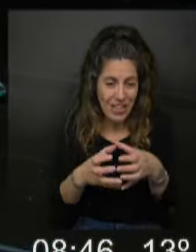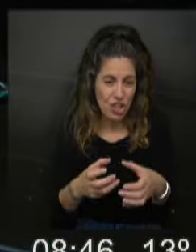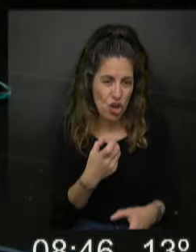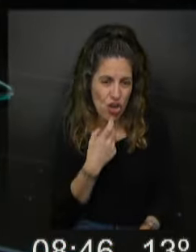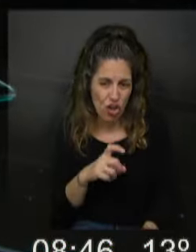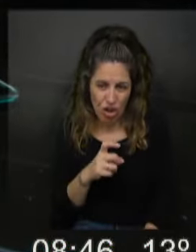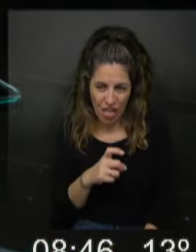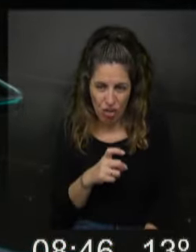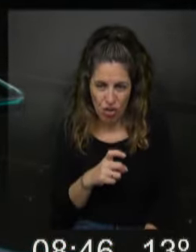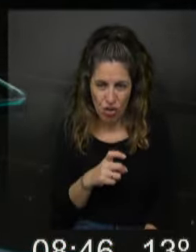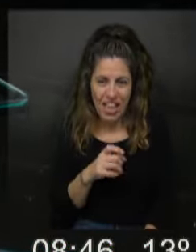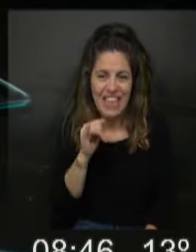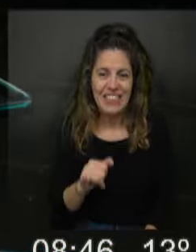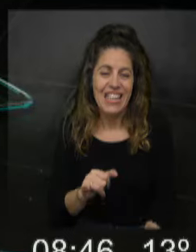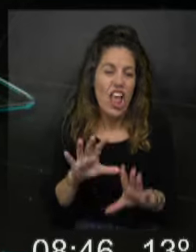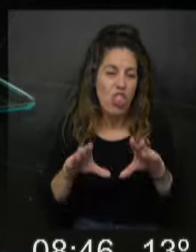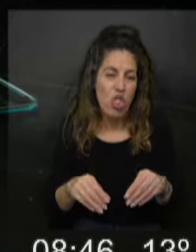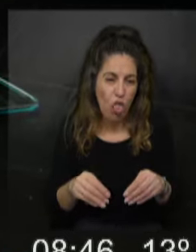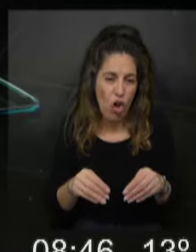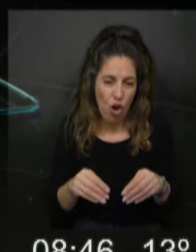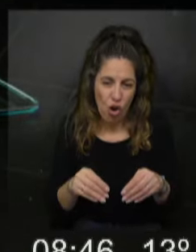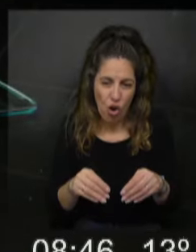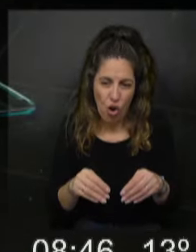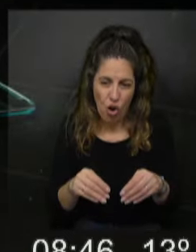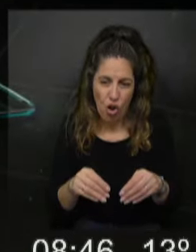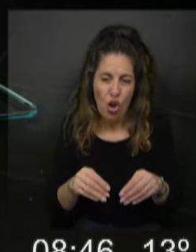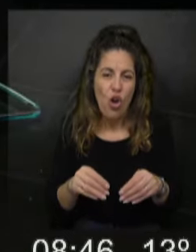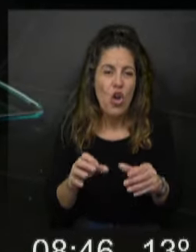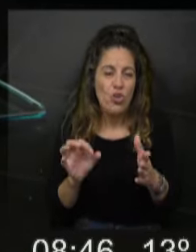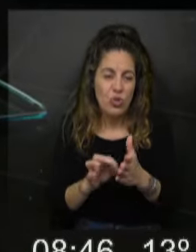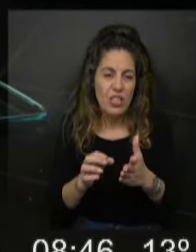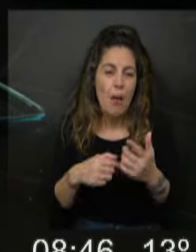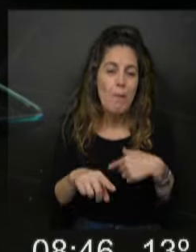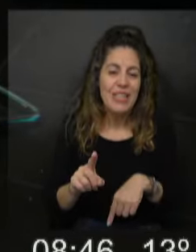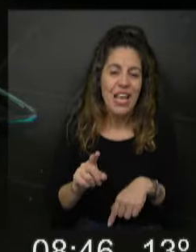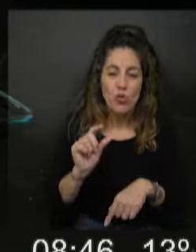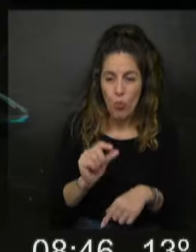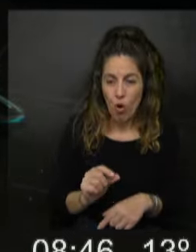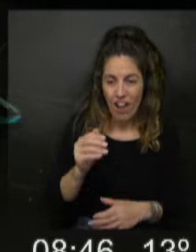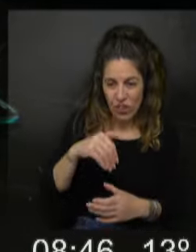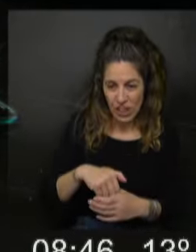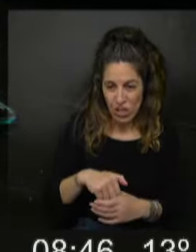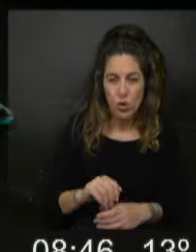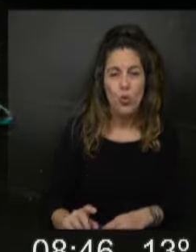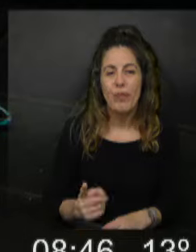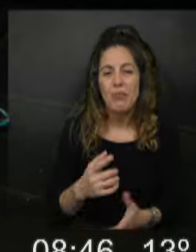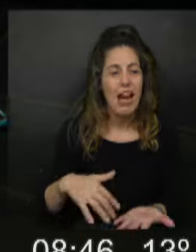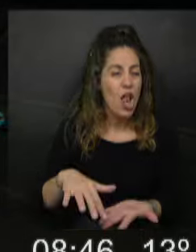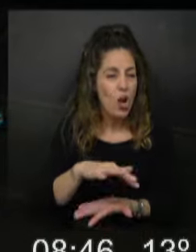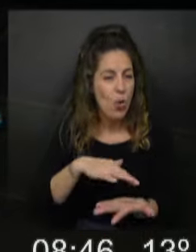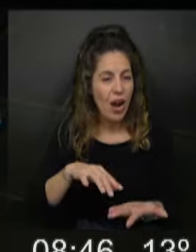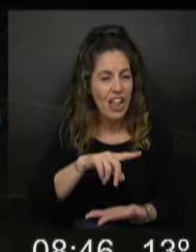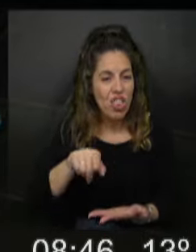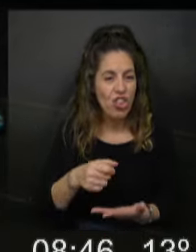Colorado que tiene como todo el aparato claro pese a su menguada votación tiene sus principales lugares donde